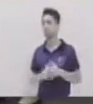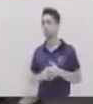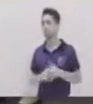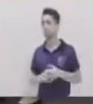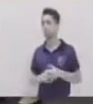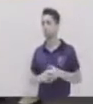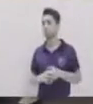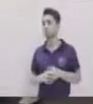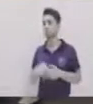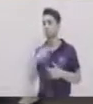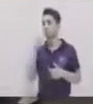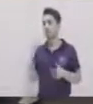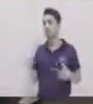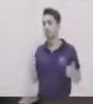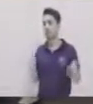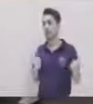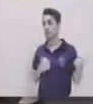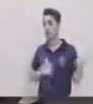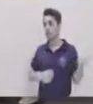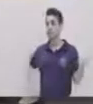Verde.